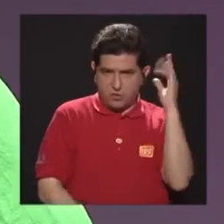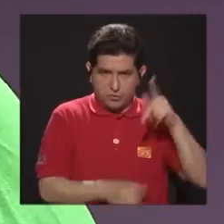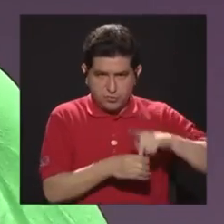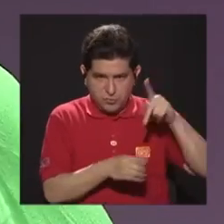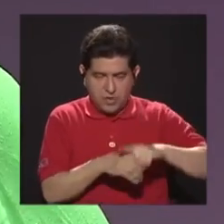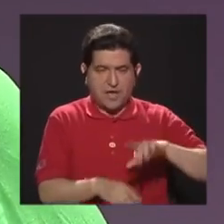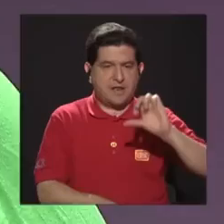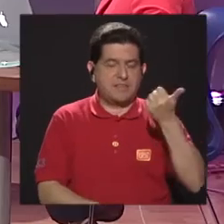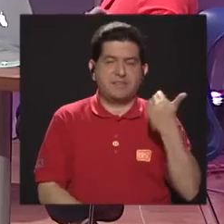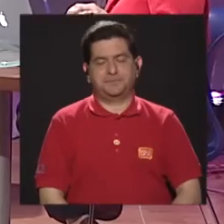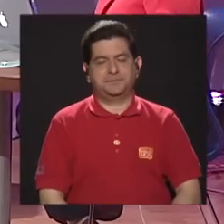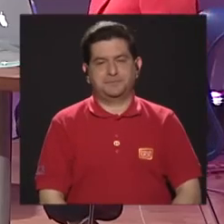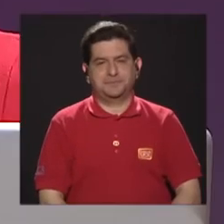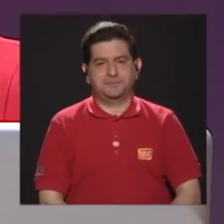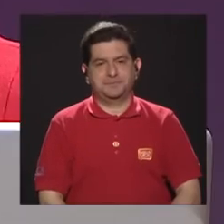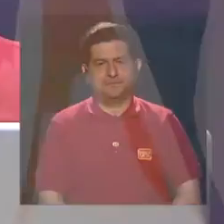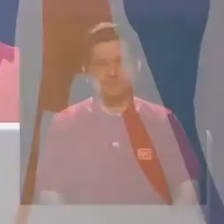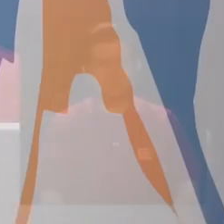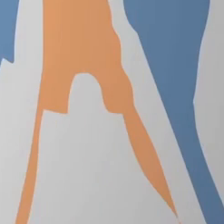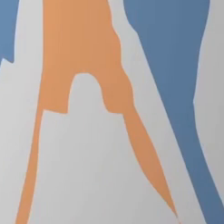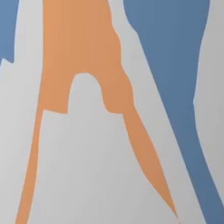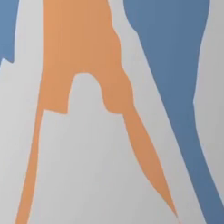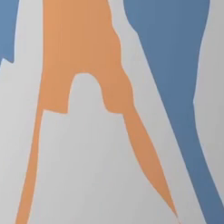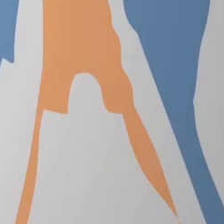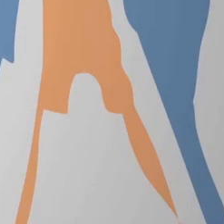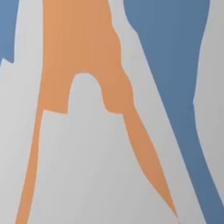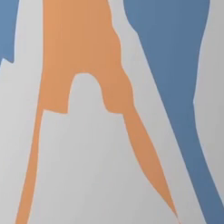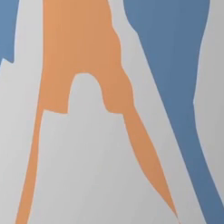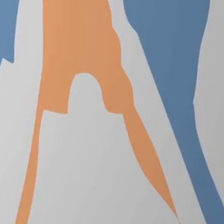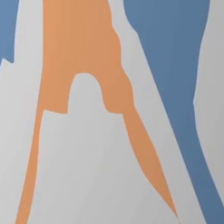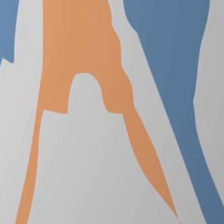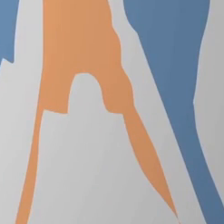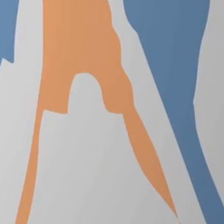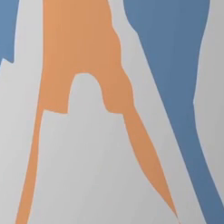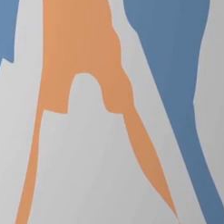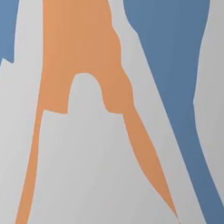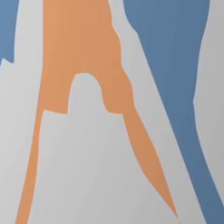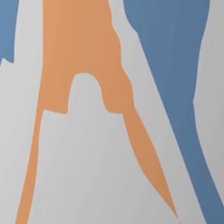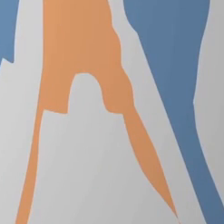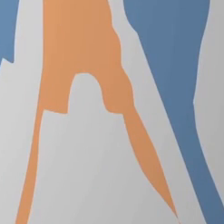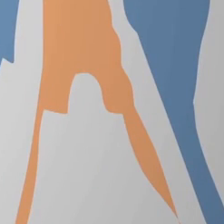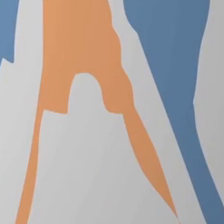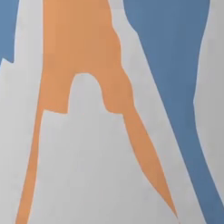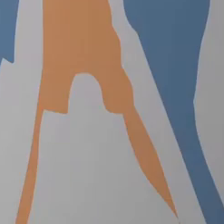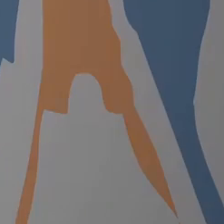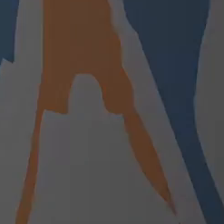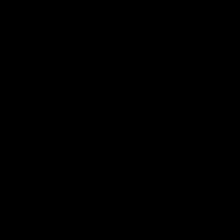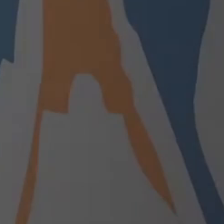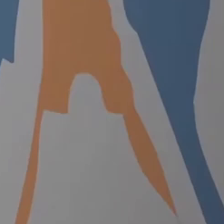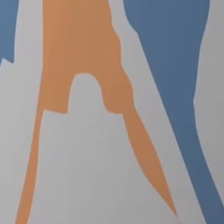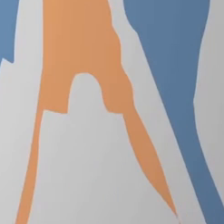política, habían 10 hombres. Volvemos en un instante después de la siguiente pausa.